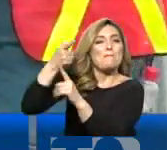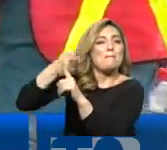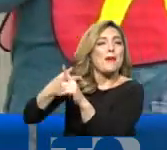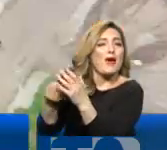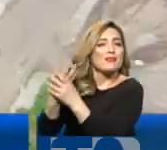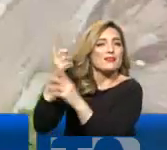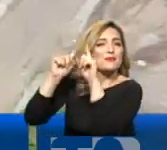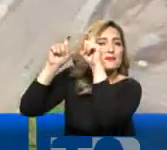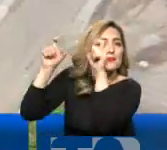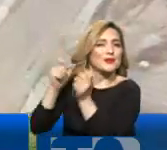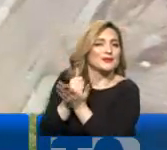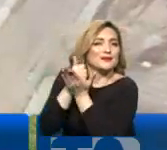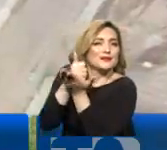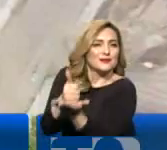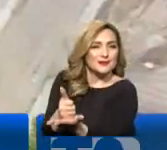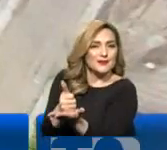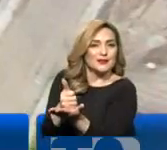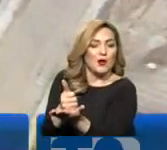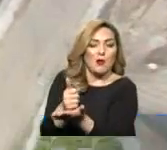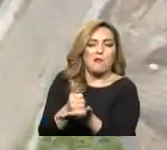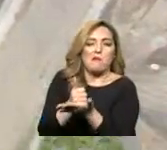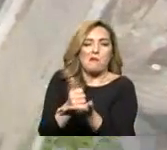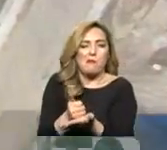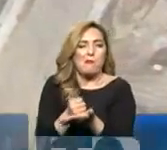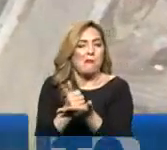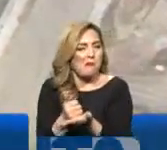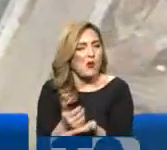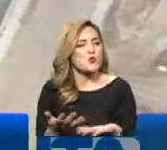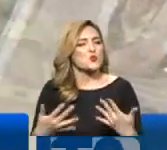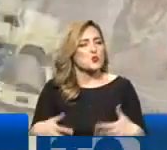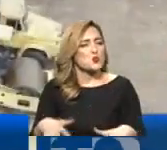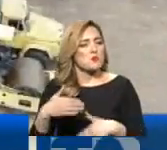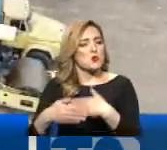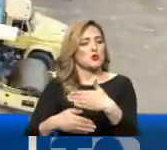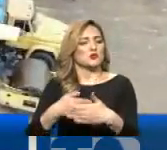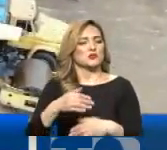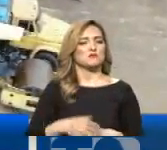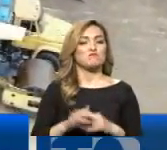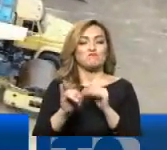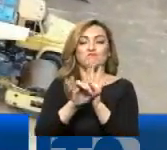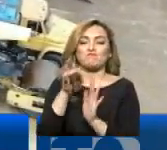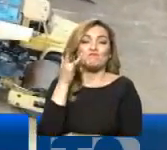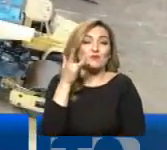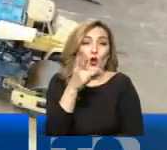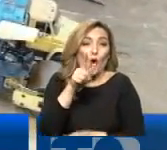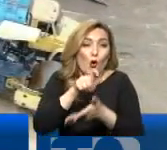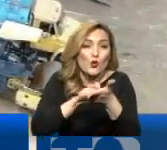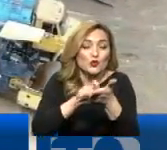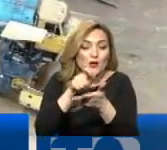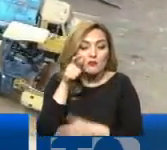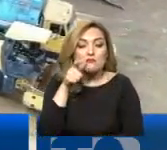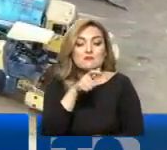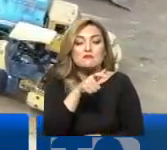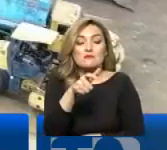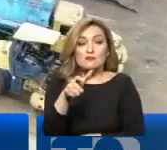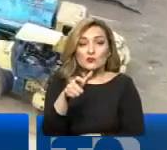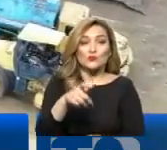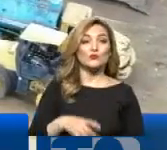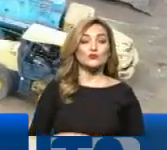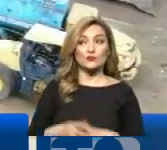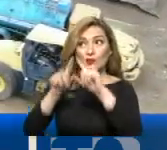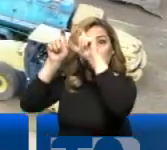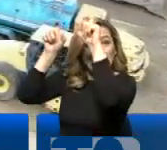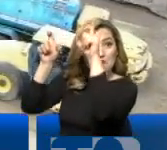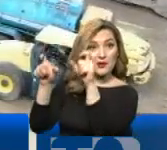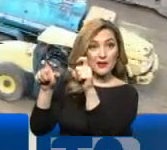fue beneficiado durante el proceso. Otras irregularidades se evidenciaron también en el contrato para su fiscalización, pues la